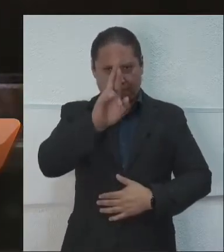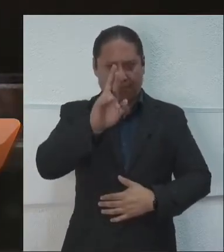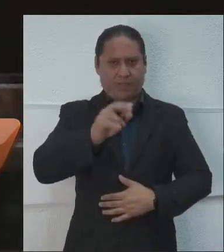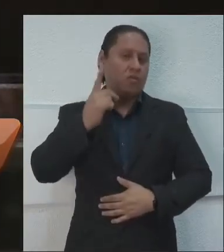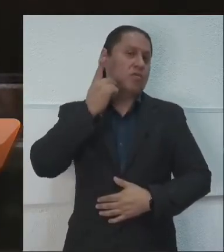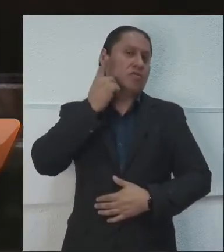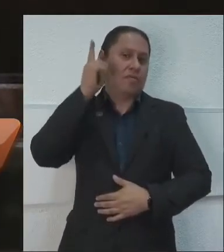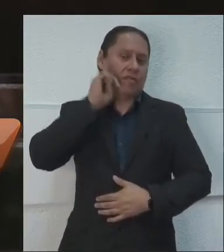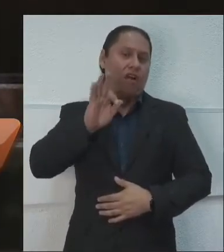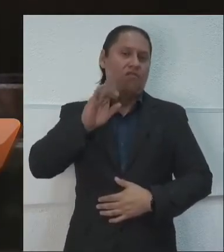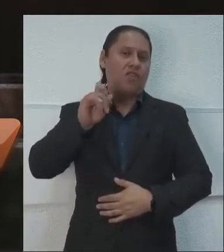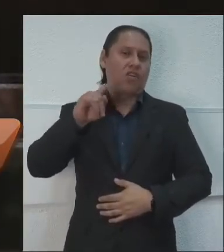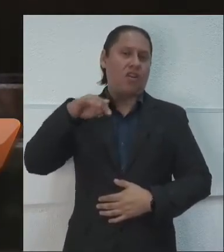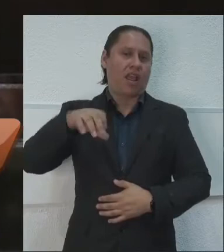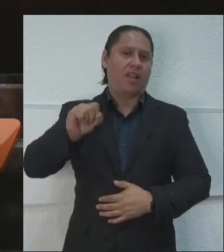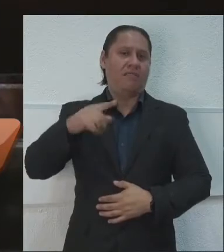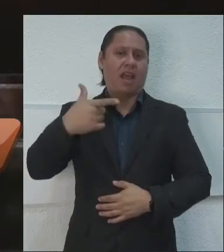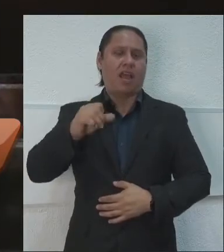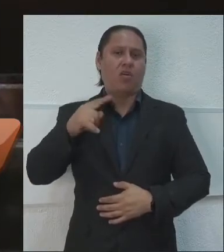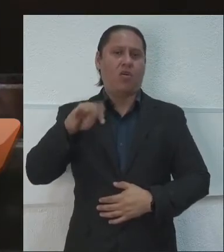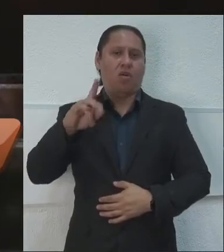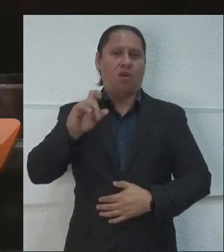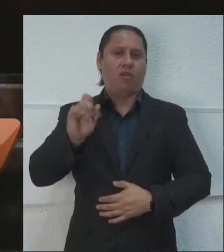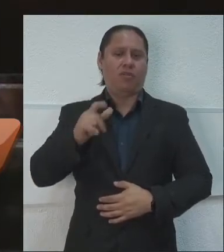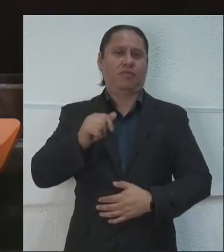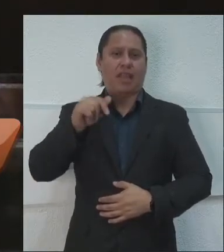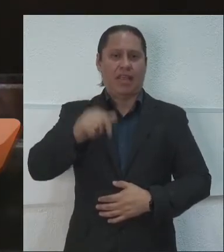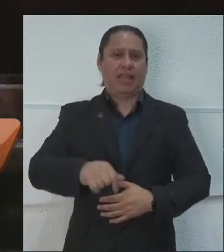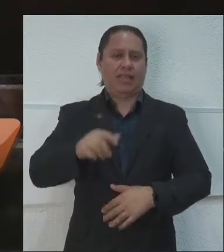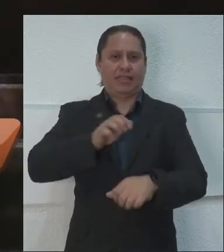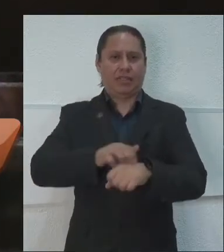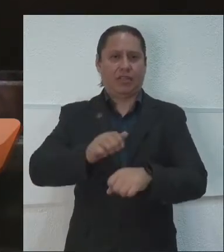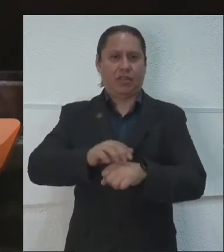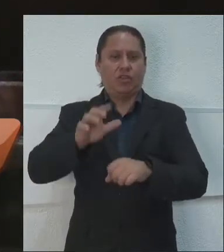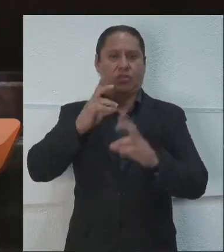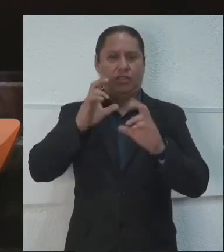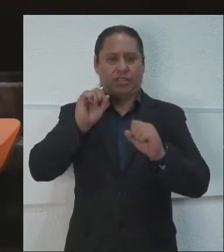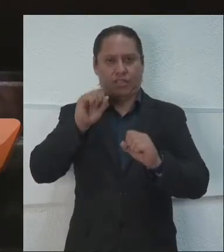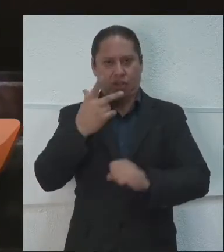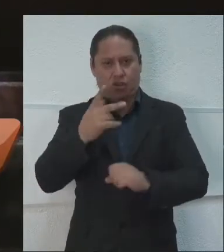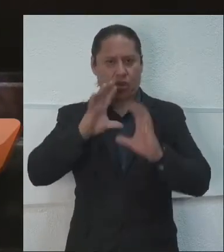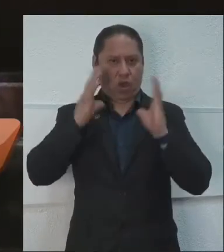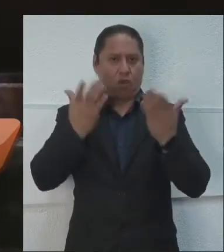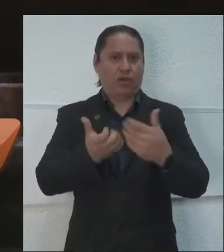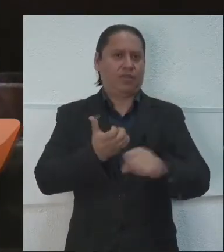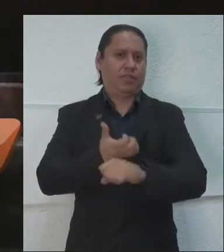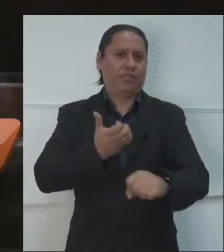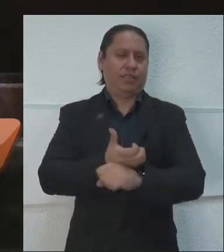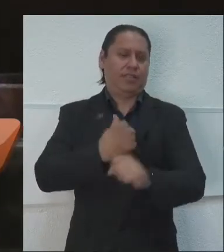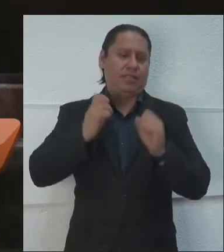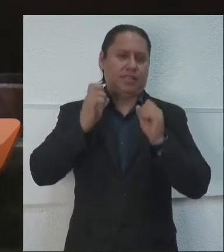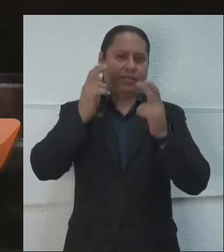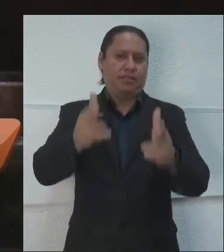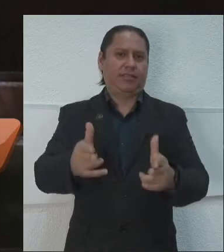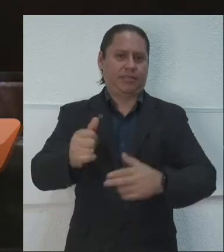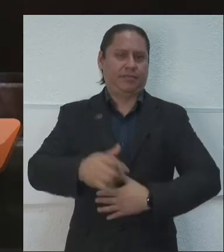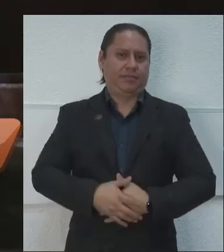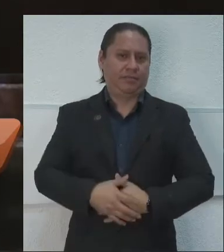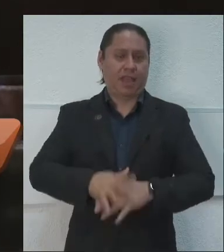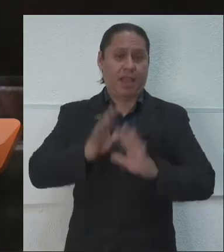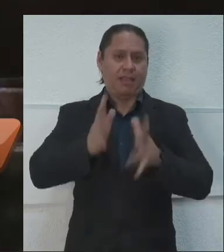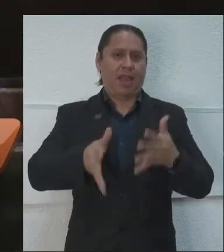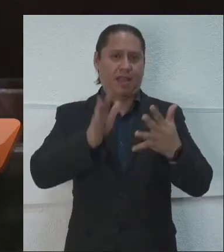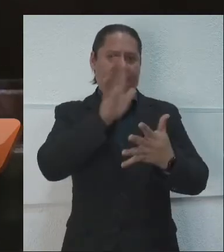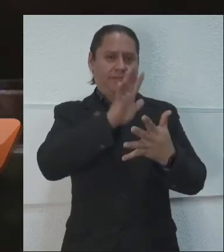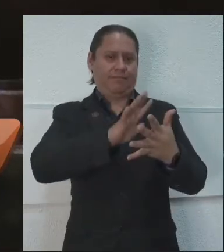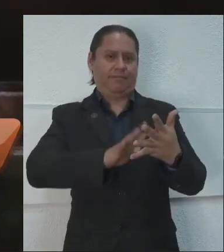Respetuosamente, diputada Floralma Gómez Santis, integrante de la 68ª legislatura del Honorable Congreso del Estado. Está